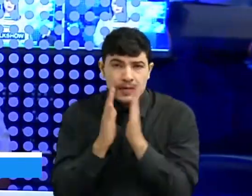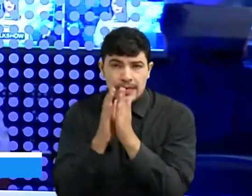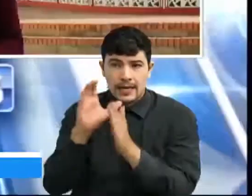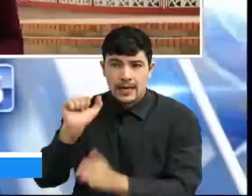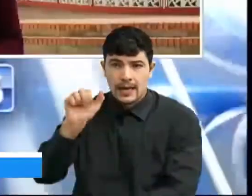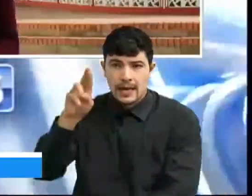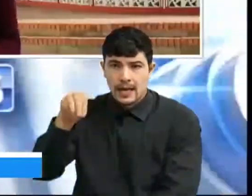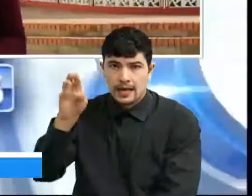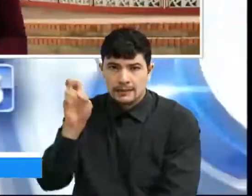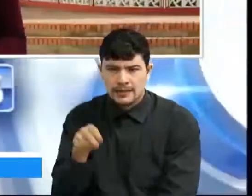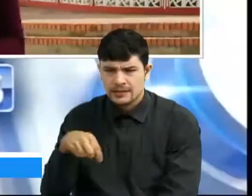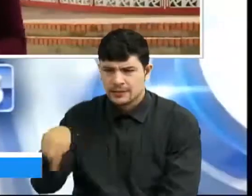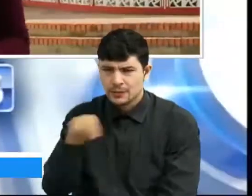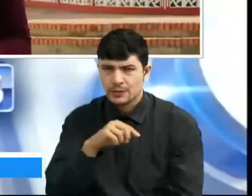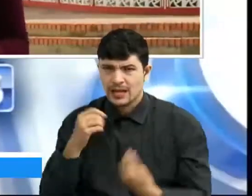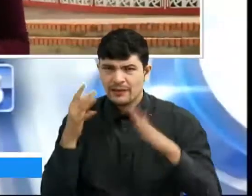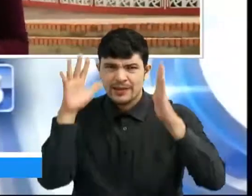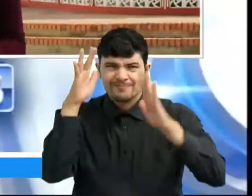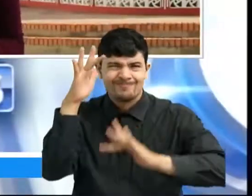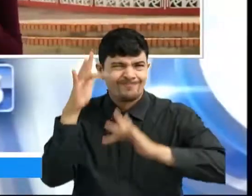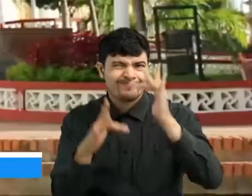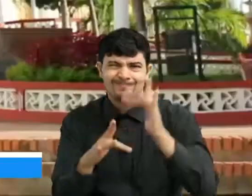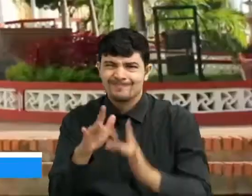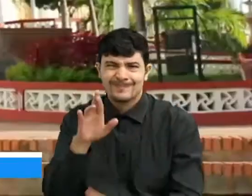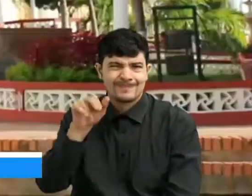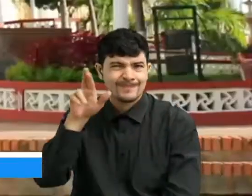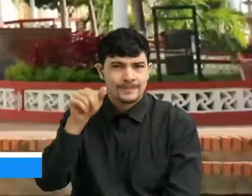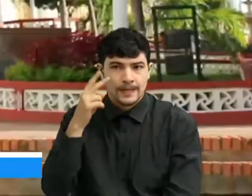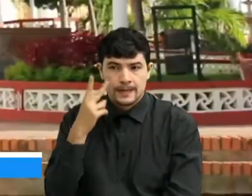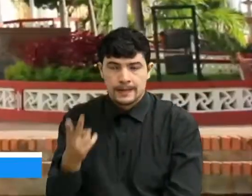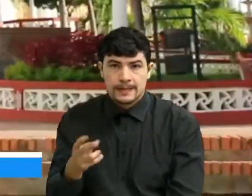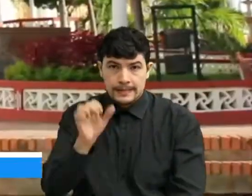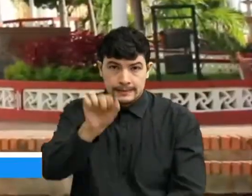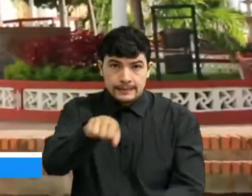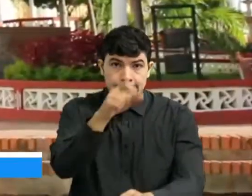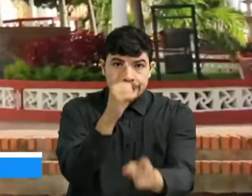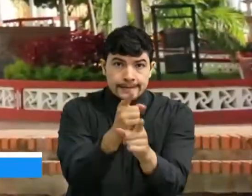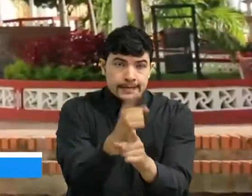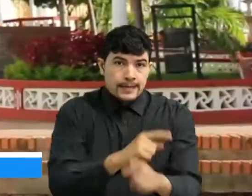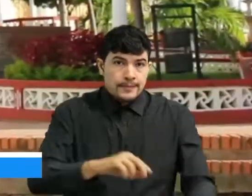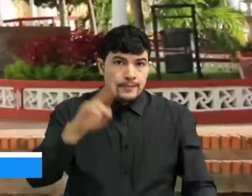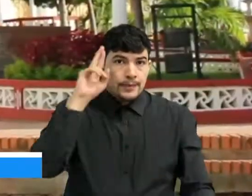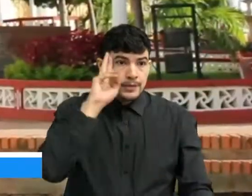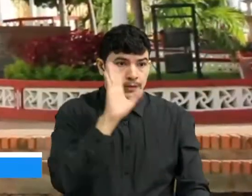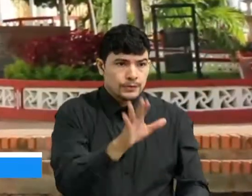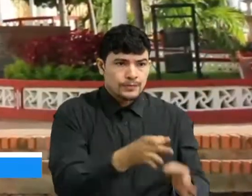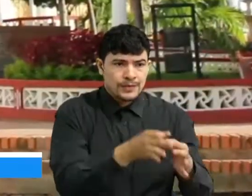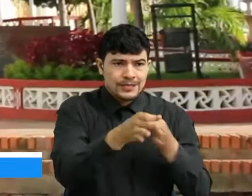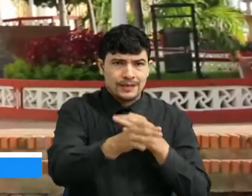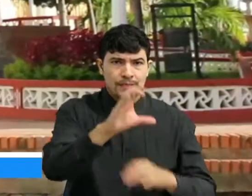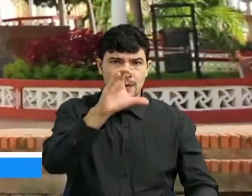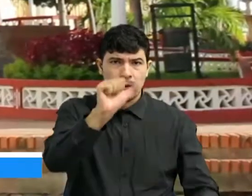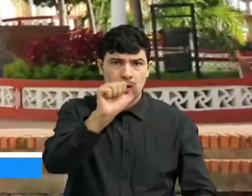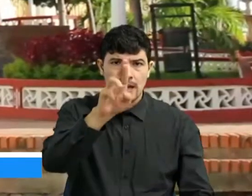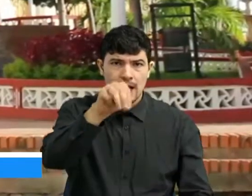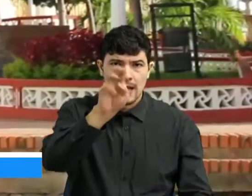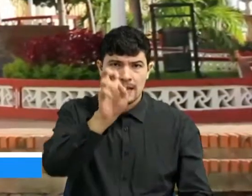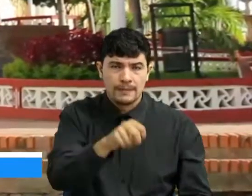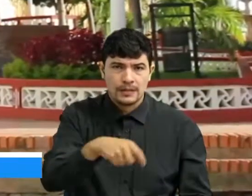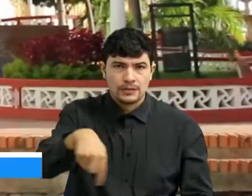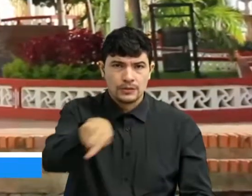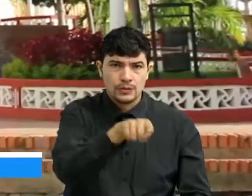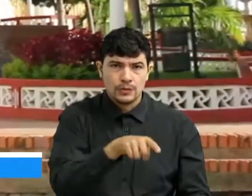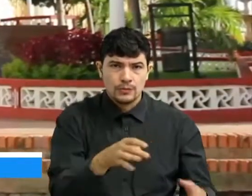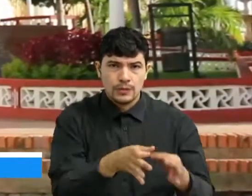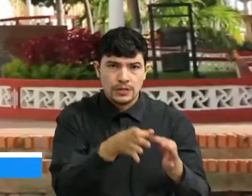Carmen? Así es, muy buenas tardes. Pues ahora los saludo desde el municipio del Carmen, un municipio que habitualmente para